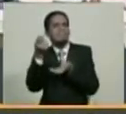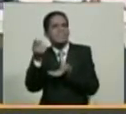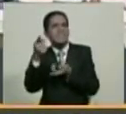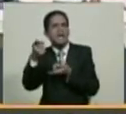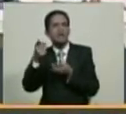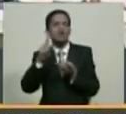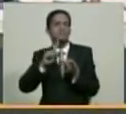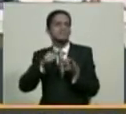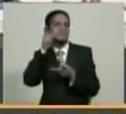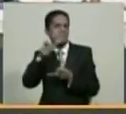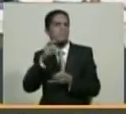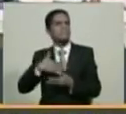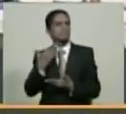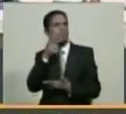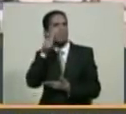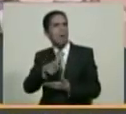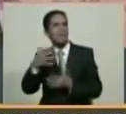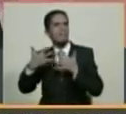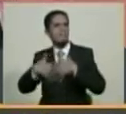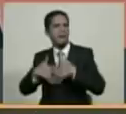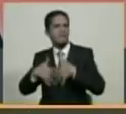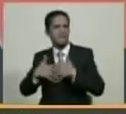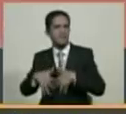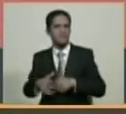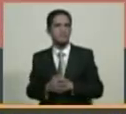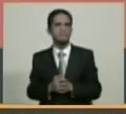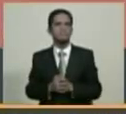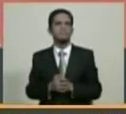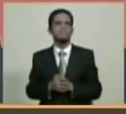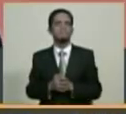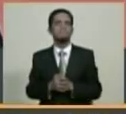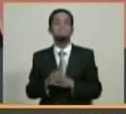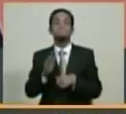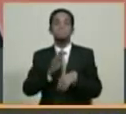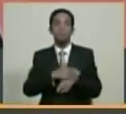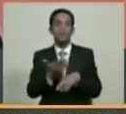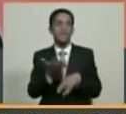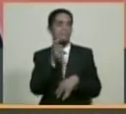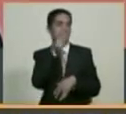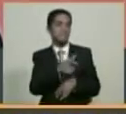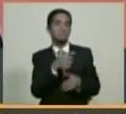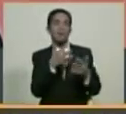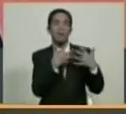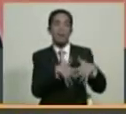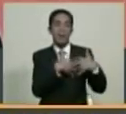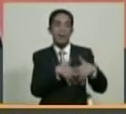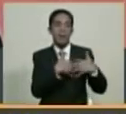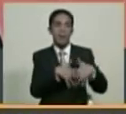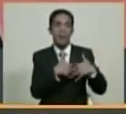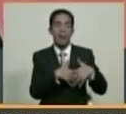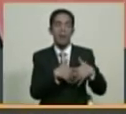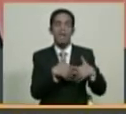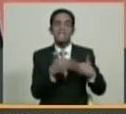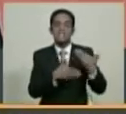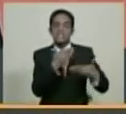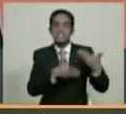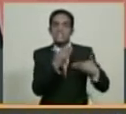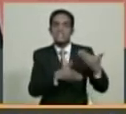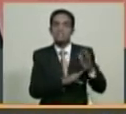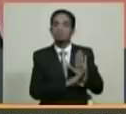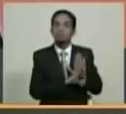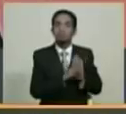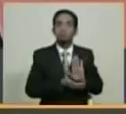de la comercialización. Dado que el volumen de demanda y de producción se ha